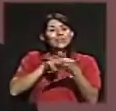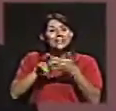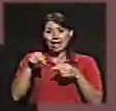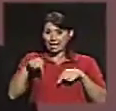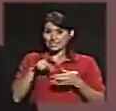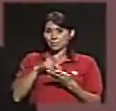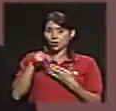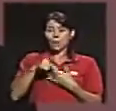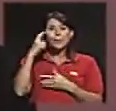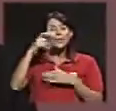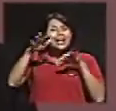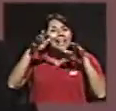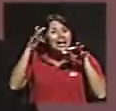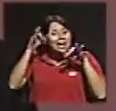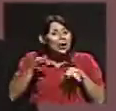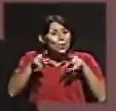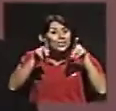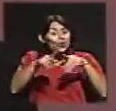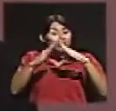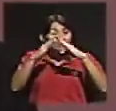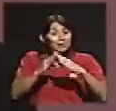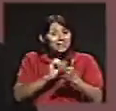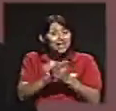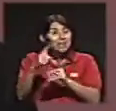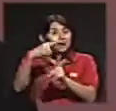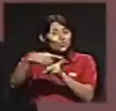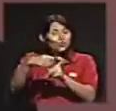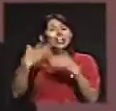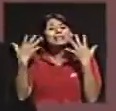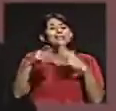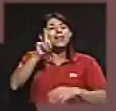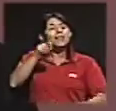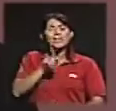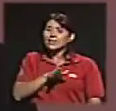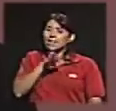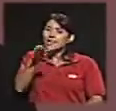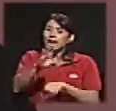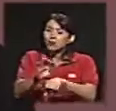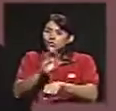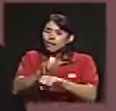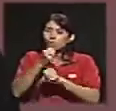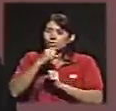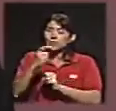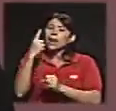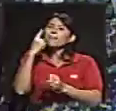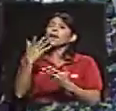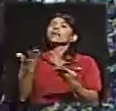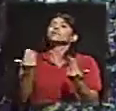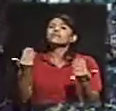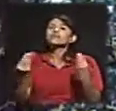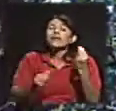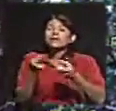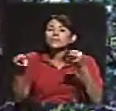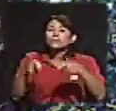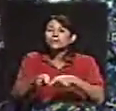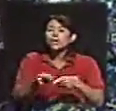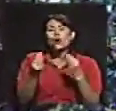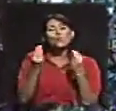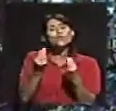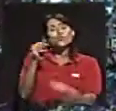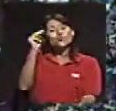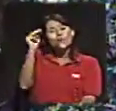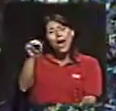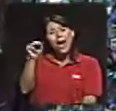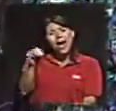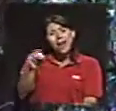creo que los santacruceños ya tienen también que ir a golpear la mesa al Consejo Municipal. Son muchos martes, son los martes que la regidora con